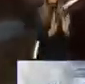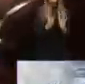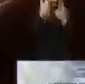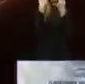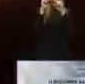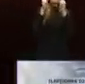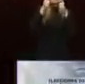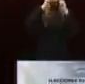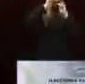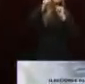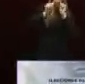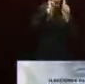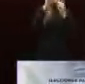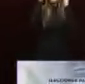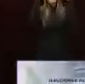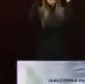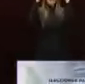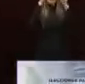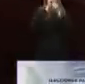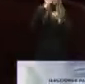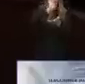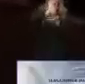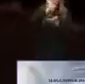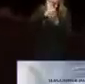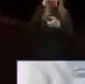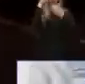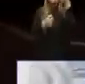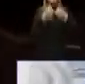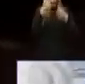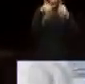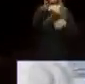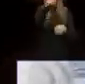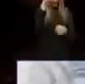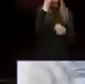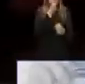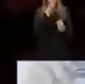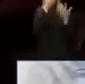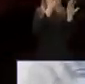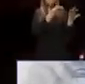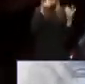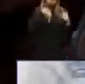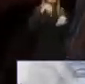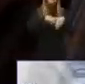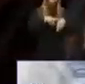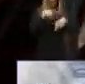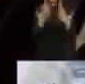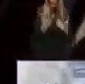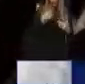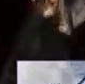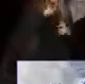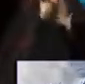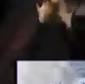las bocinas como están en este momento observando ustedes en este recorrido